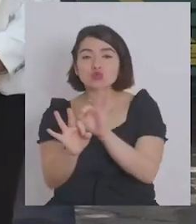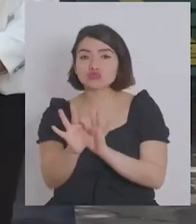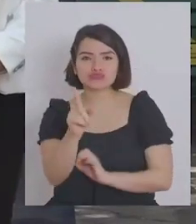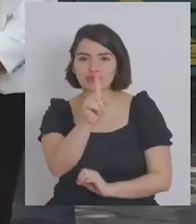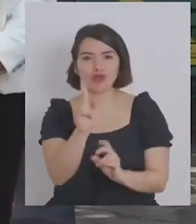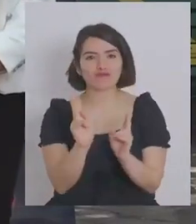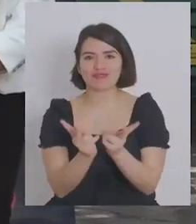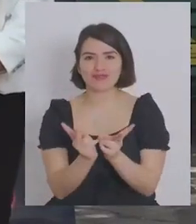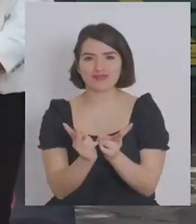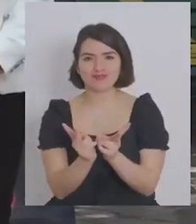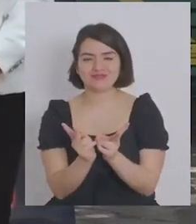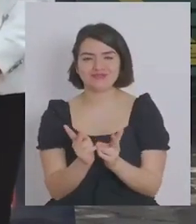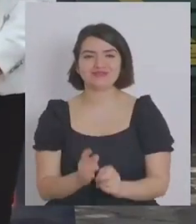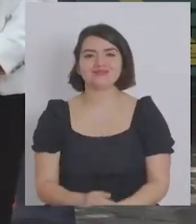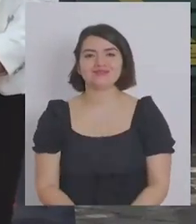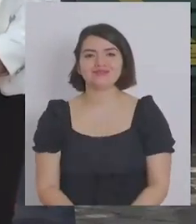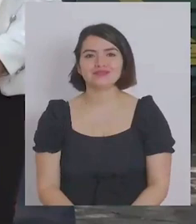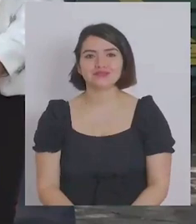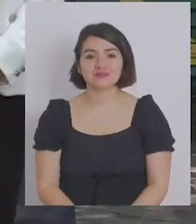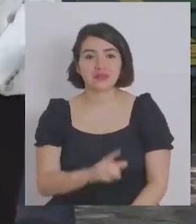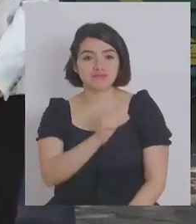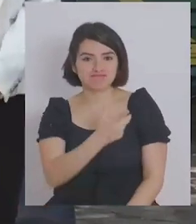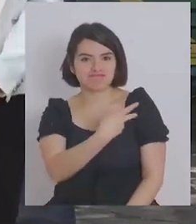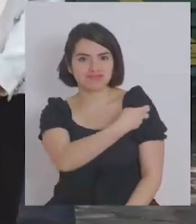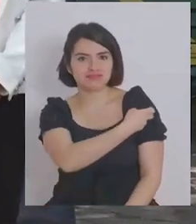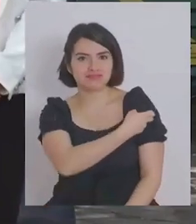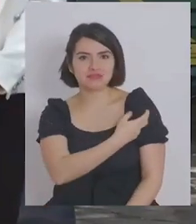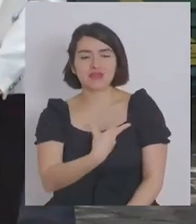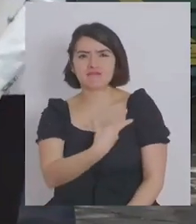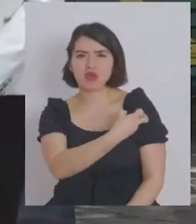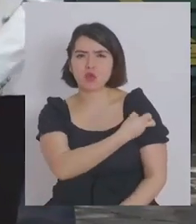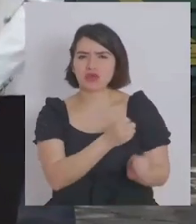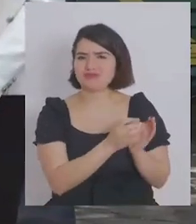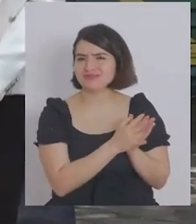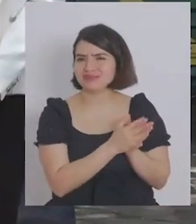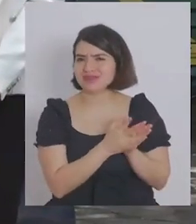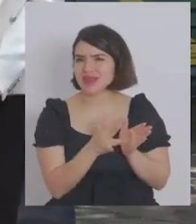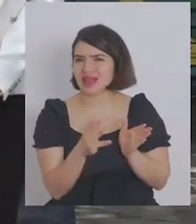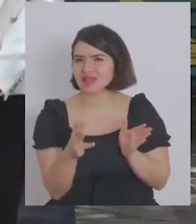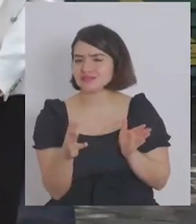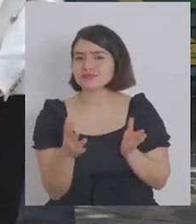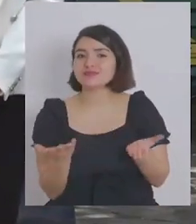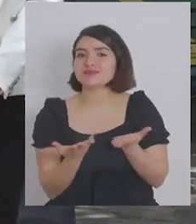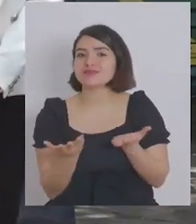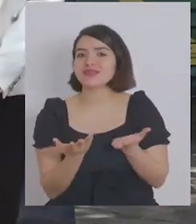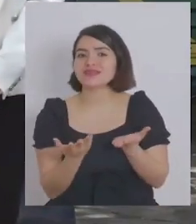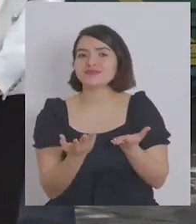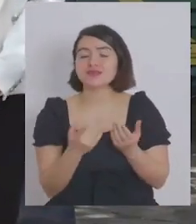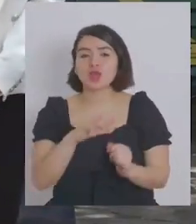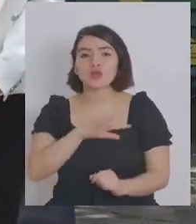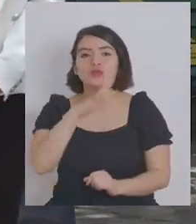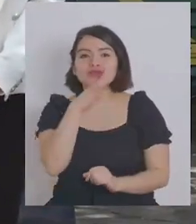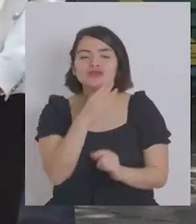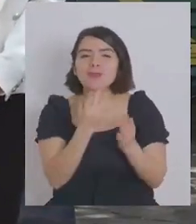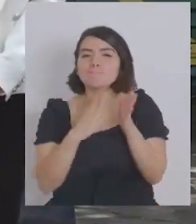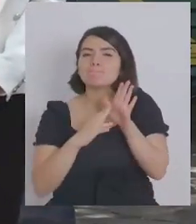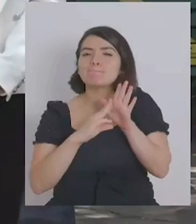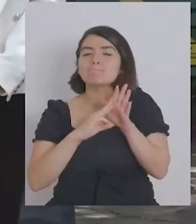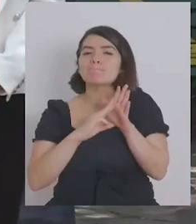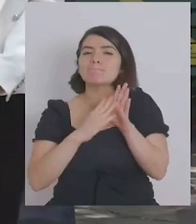tal por lo tanto es una vacuna con mucha trayectoria del punto de vista de las matrices que se ocupan para